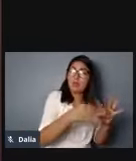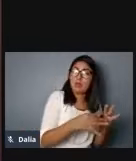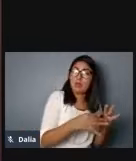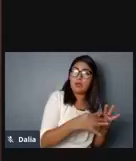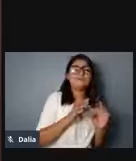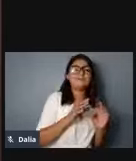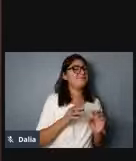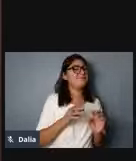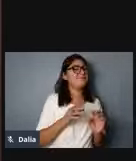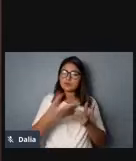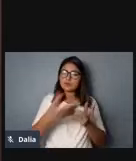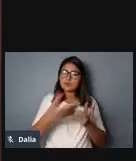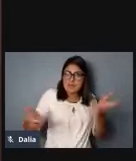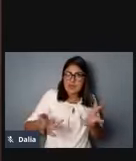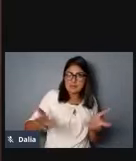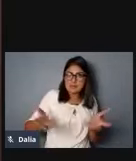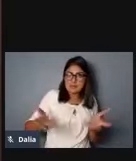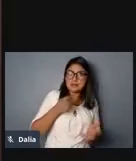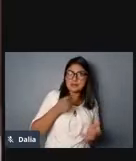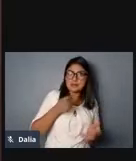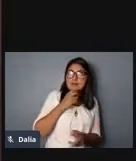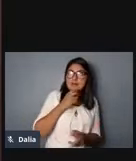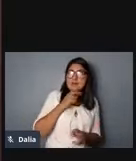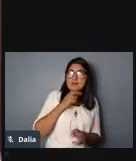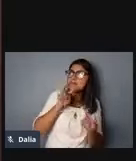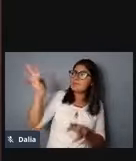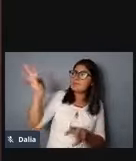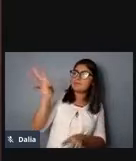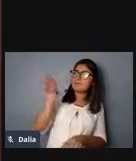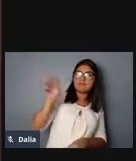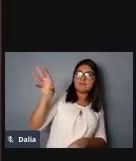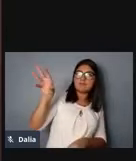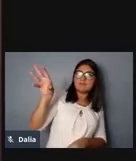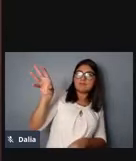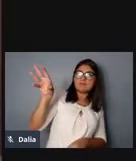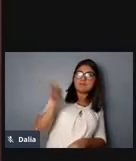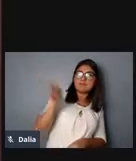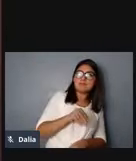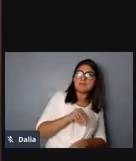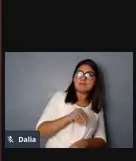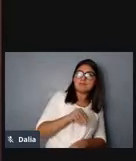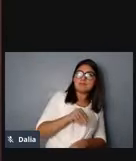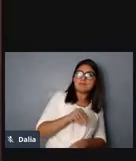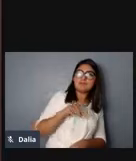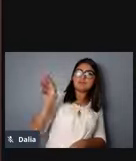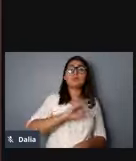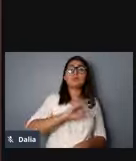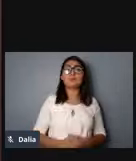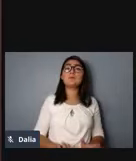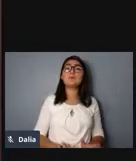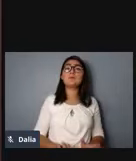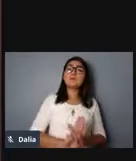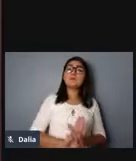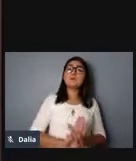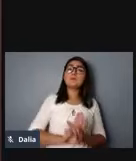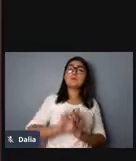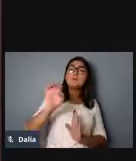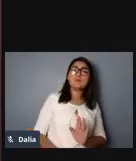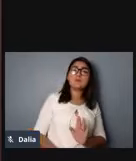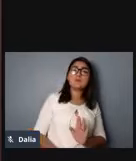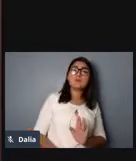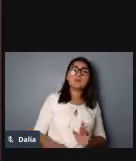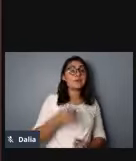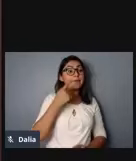hagan la tarea porque la maestra o porque ya o porque tal o porque tal, estamos fomentando que justo sea